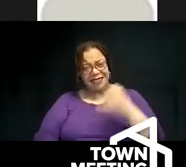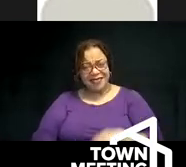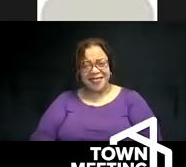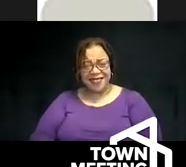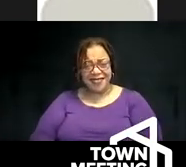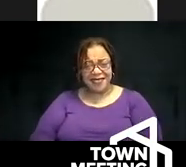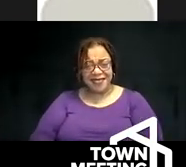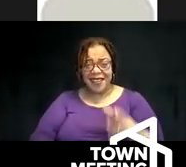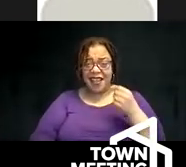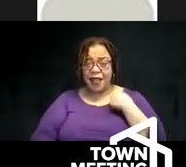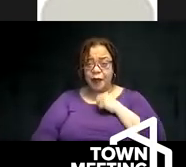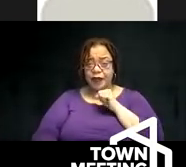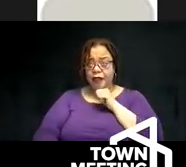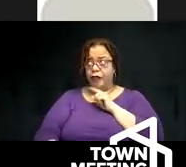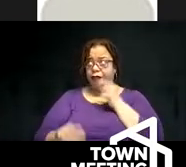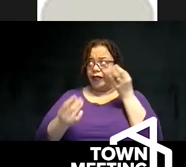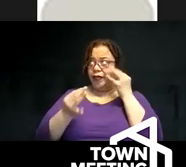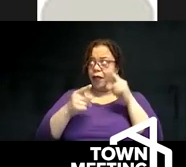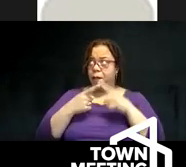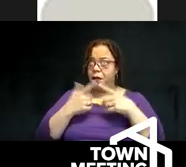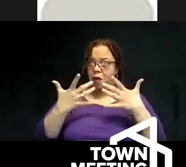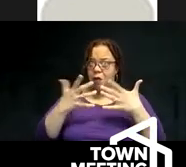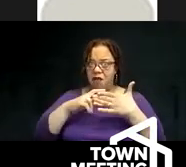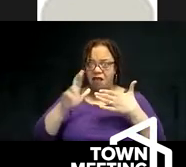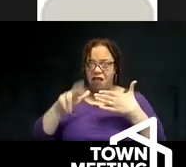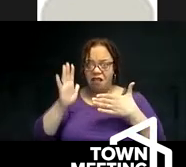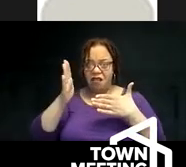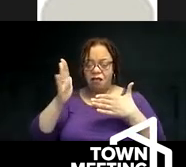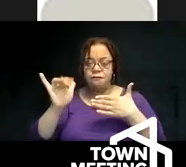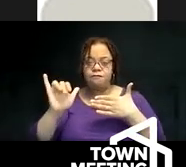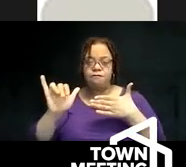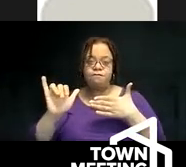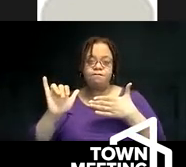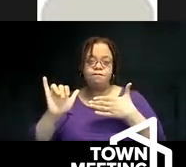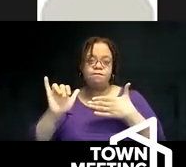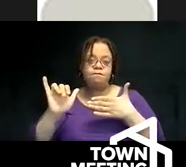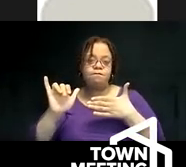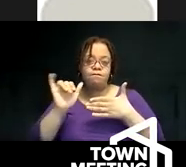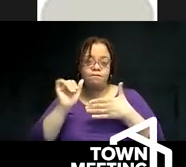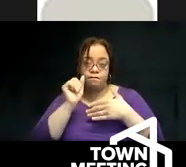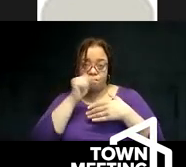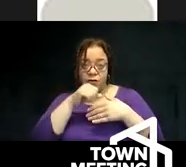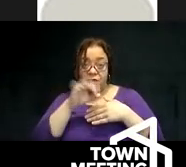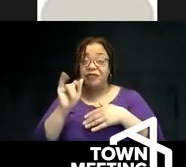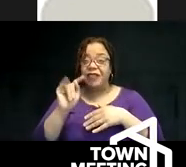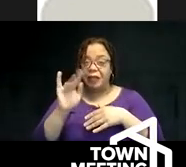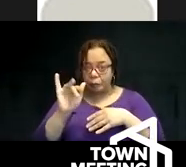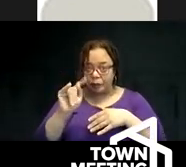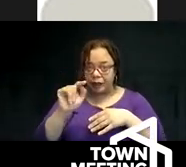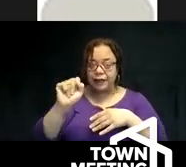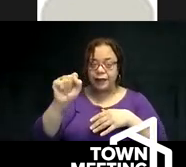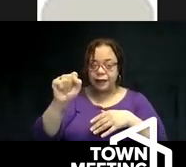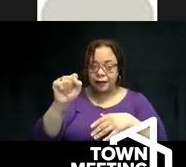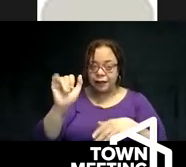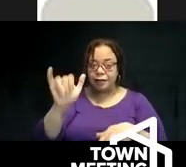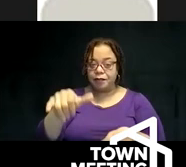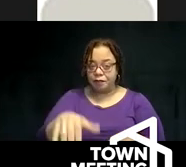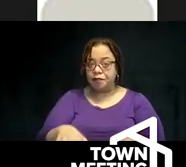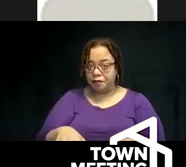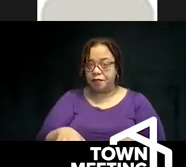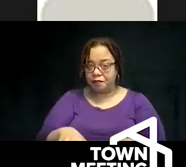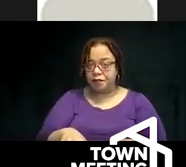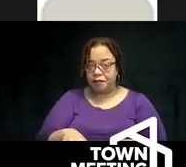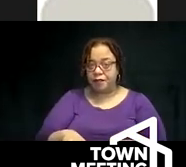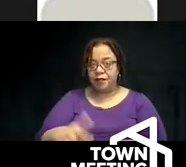Por ejemplo, como Fitbits, que esa data nos dice y cómo eso nos hace vulnerable. Nosotros consideramos